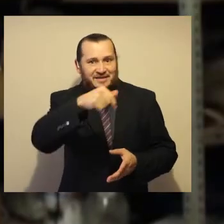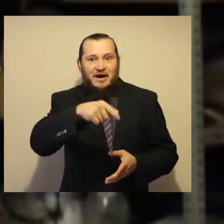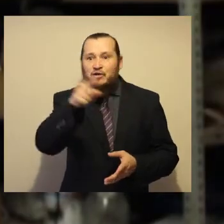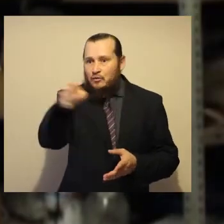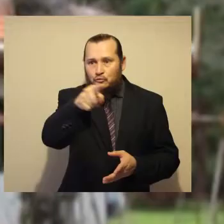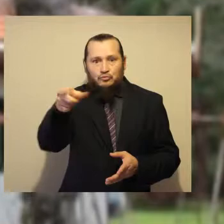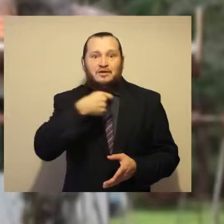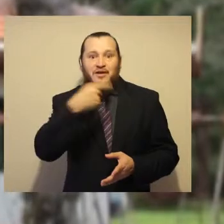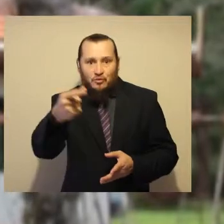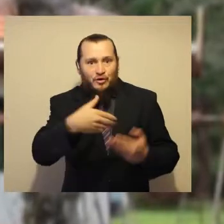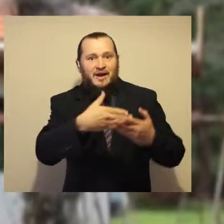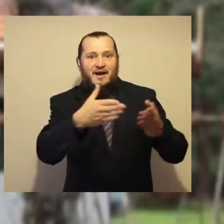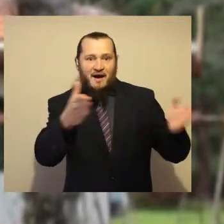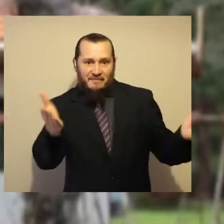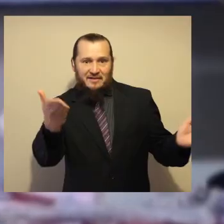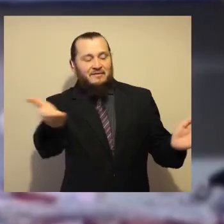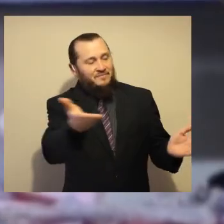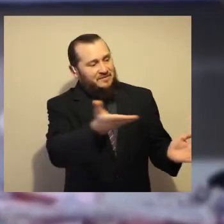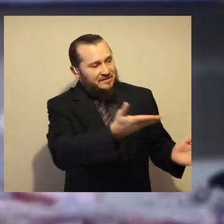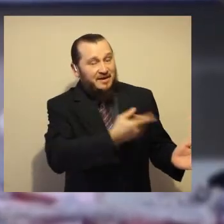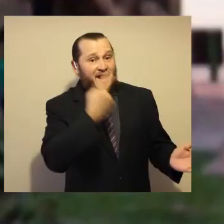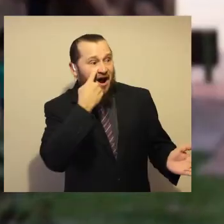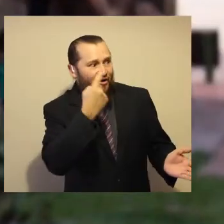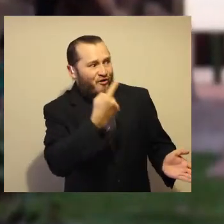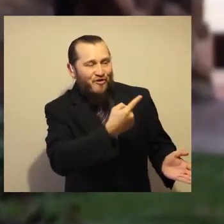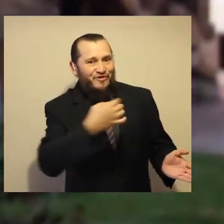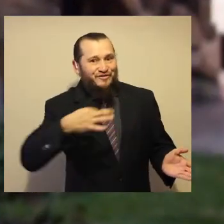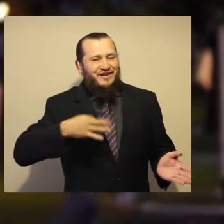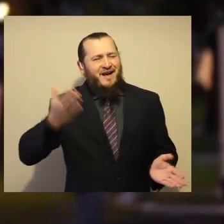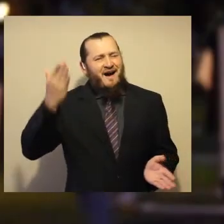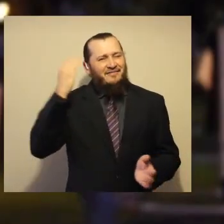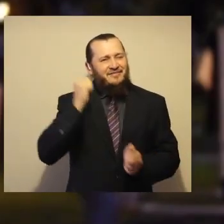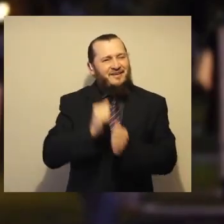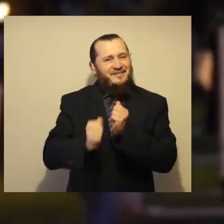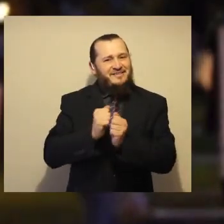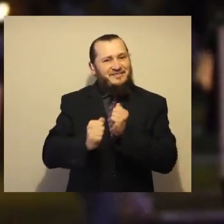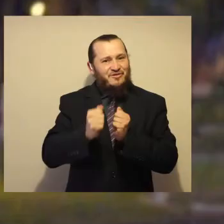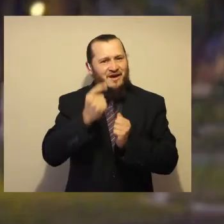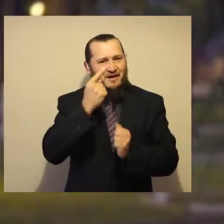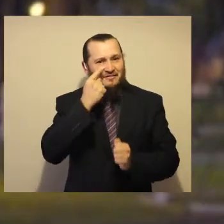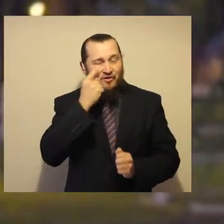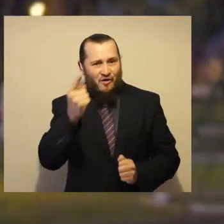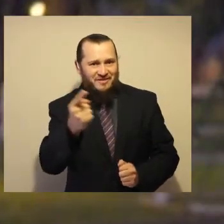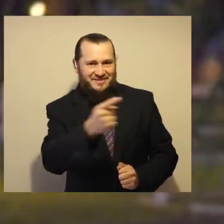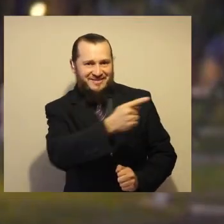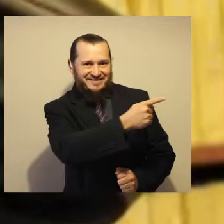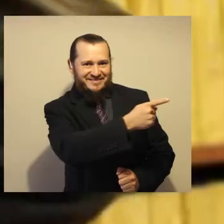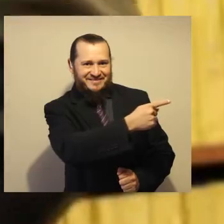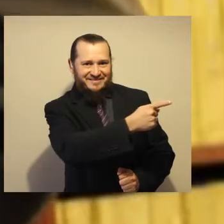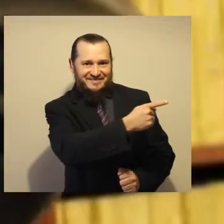les deja las puertas abiertas al conocimiento del pasado, aún por descubrir.